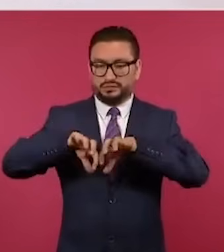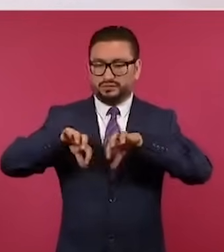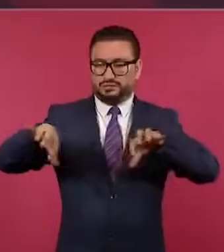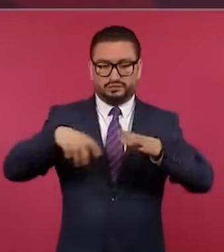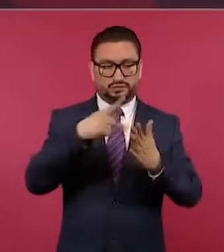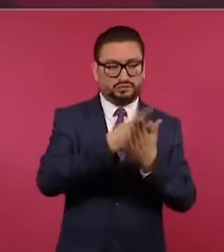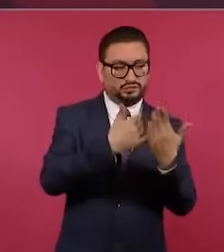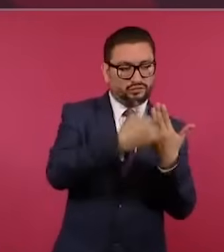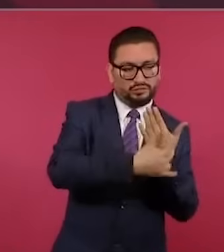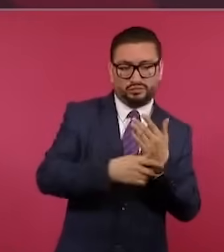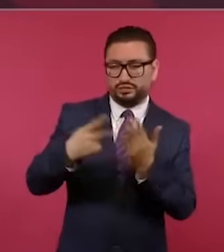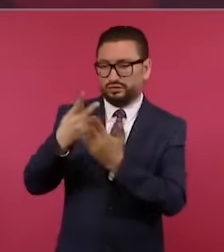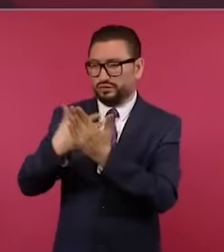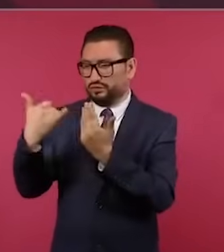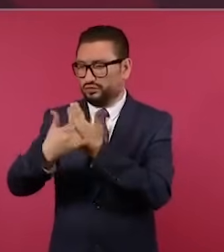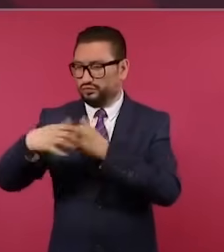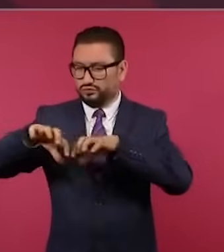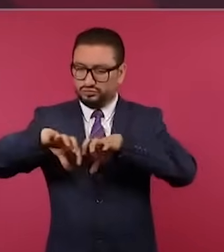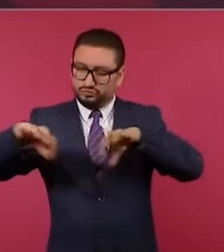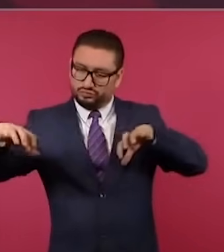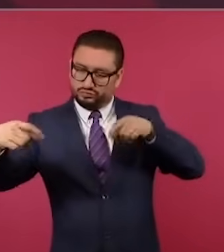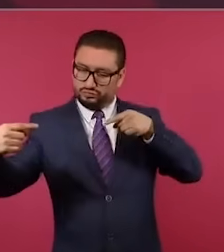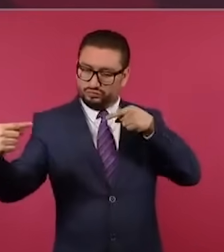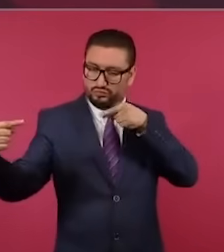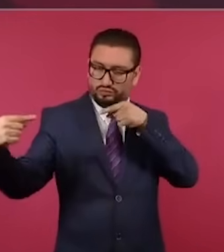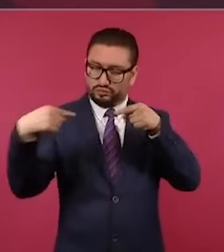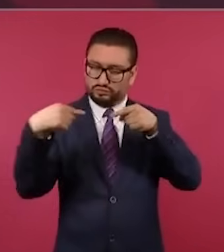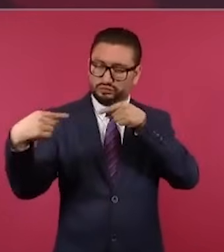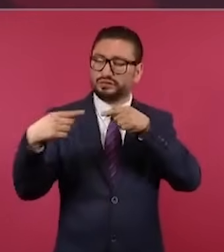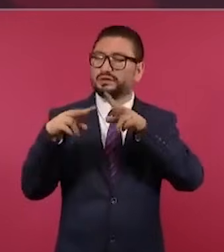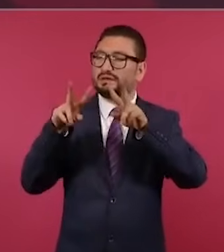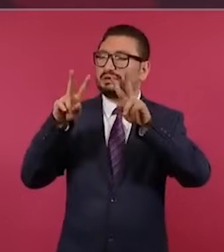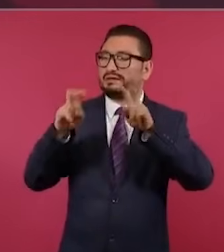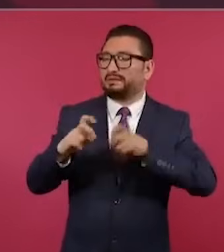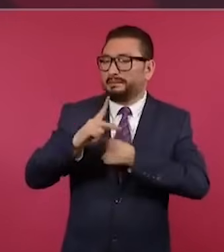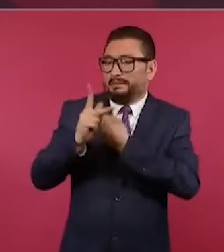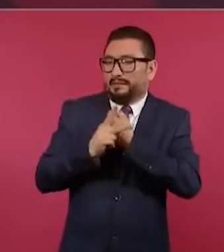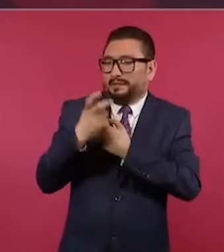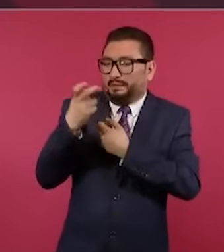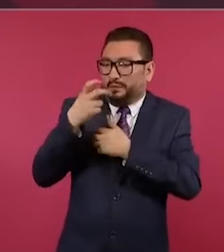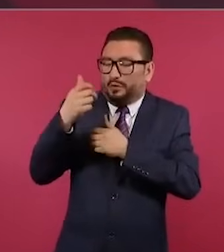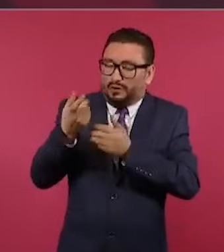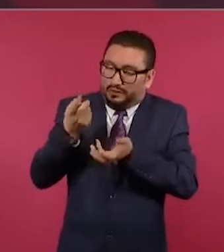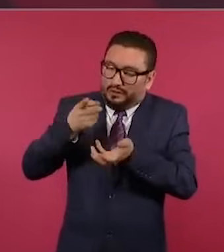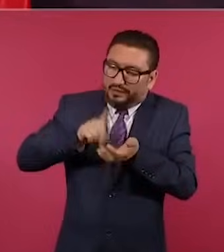distintos y contrapuestos de nación. Eso es lo que está en el fondo.